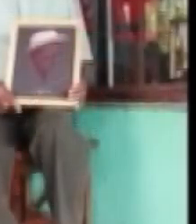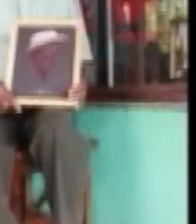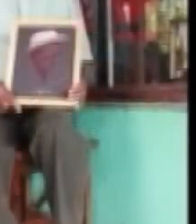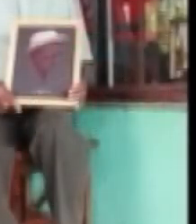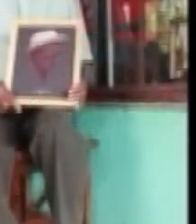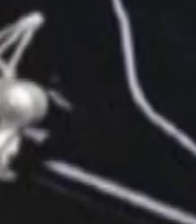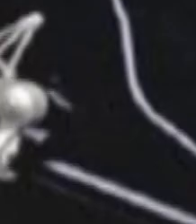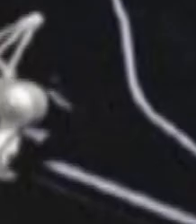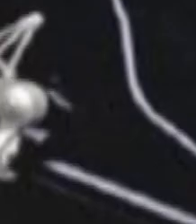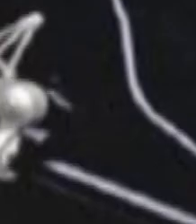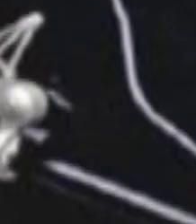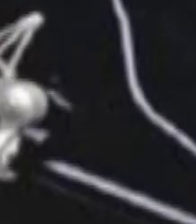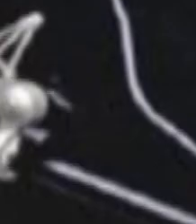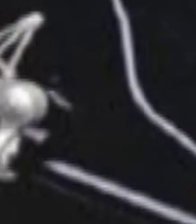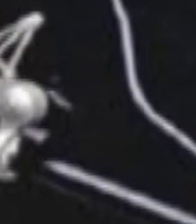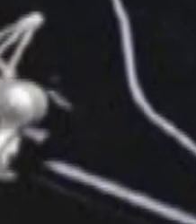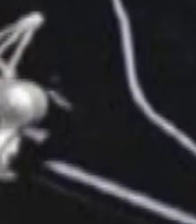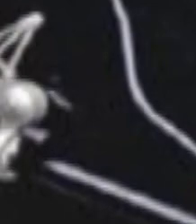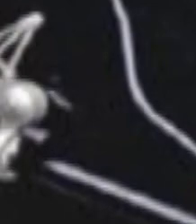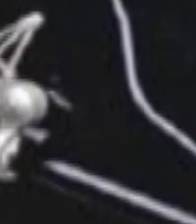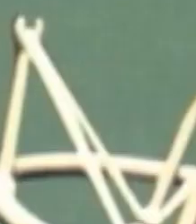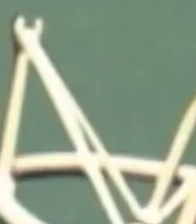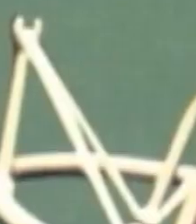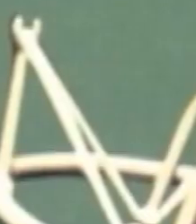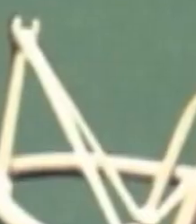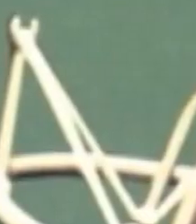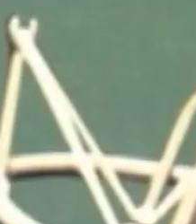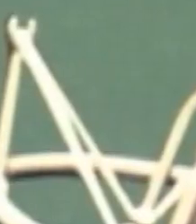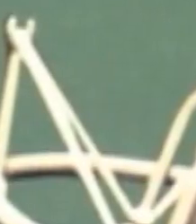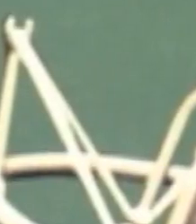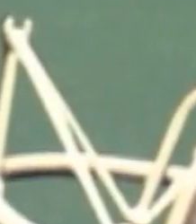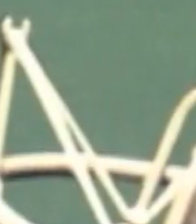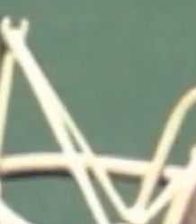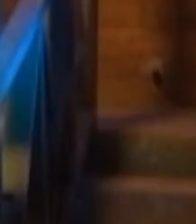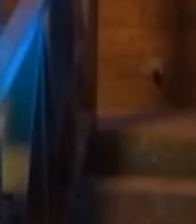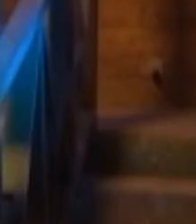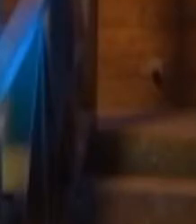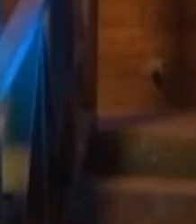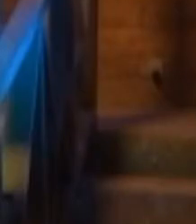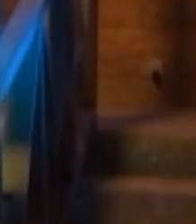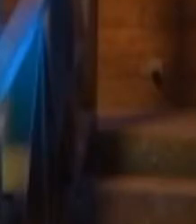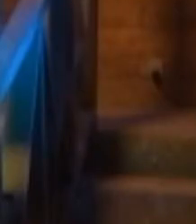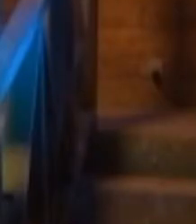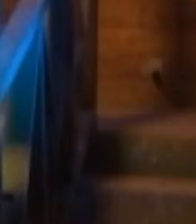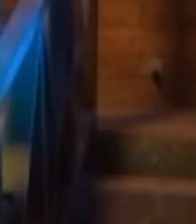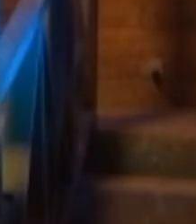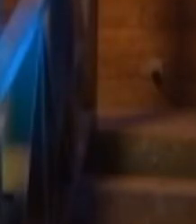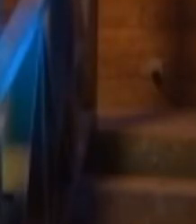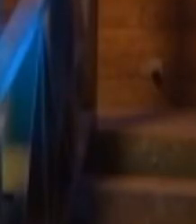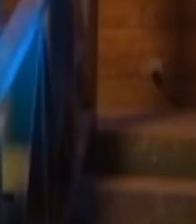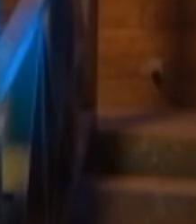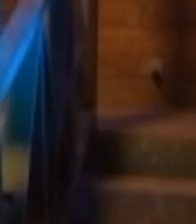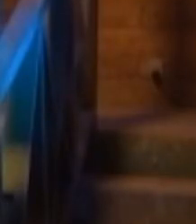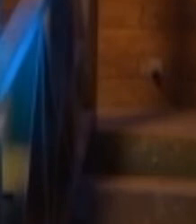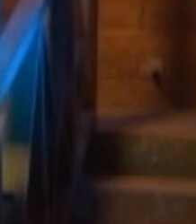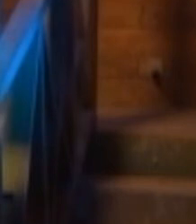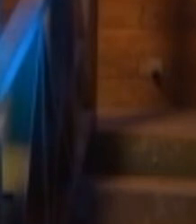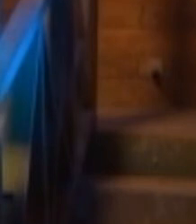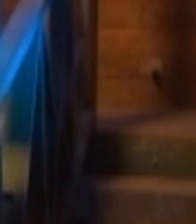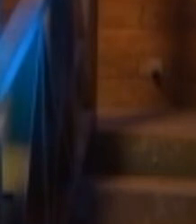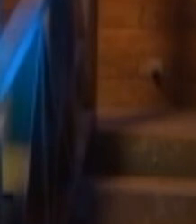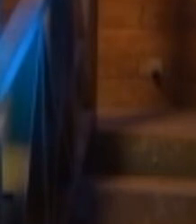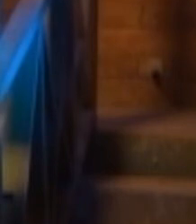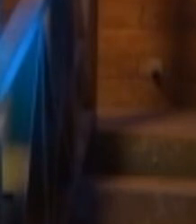Ferguson, su música y letras que crearon el género musical del calipso. el miércoles 26 de agosto a